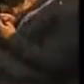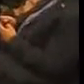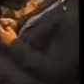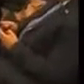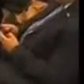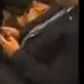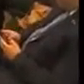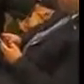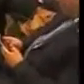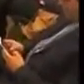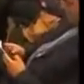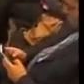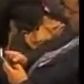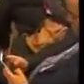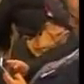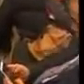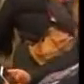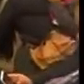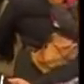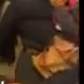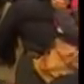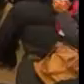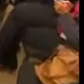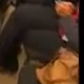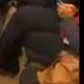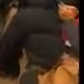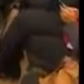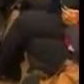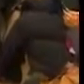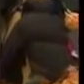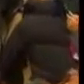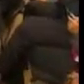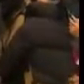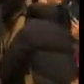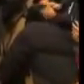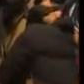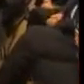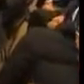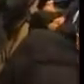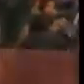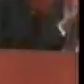transcurridos desde que él comenzó su gobierno. Para Tiempo y Espacio, Verónica Terrones.